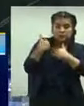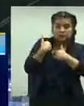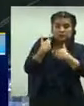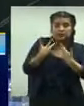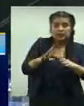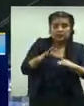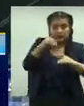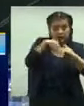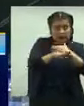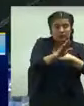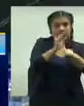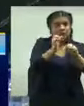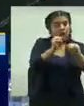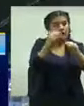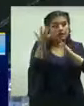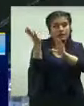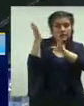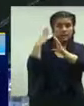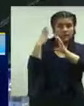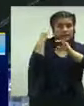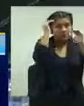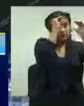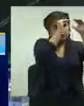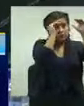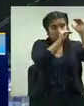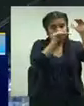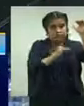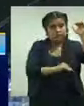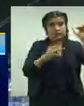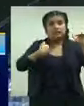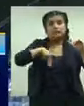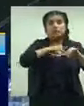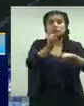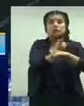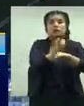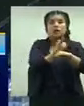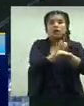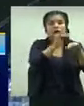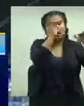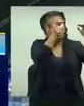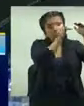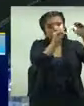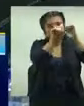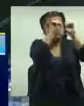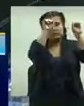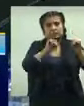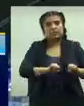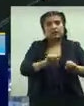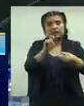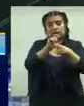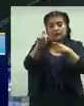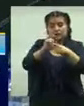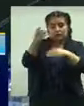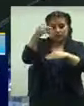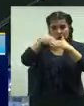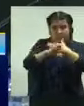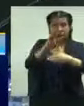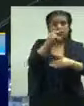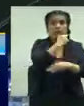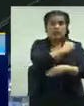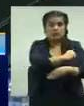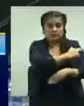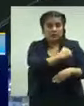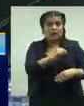del ingreso almacén, como es el 1H que manejamos, ahí se registra de que realmente el producto ingresó, ¿verdad? Entonces,